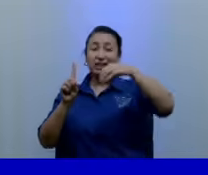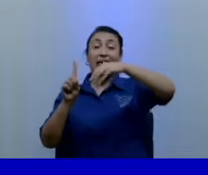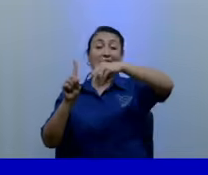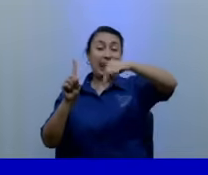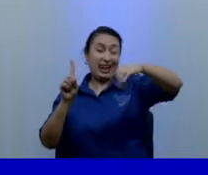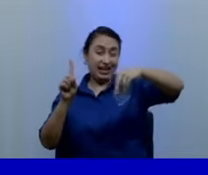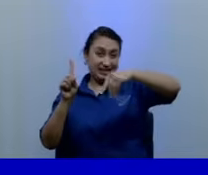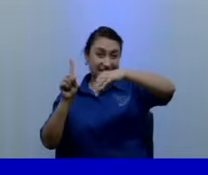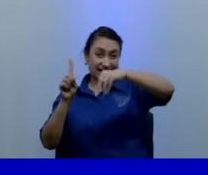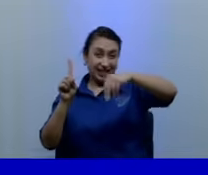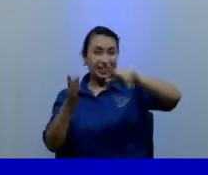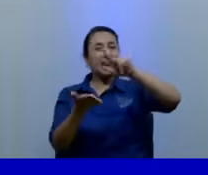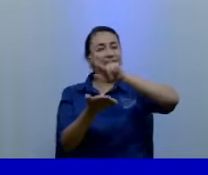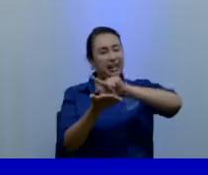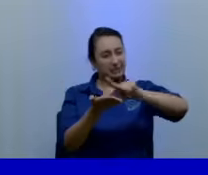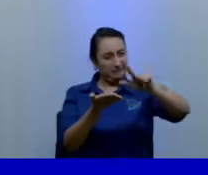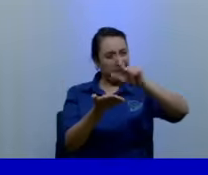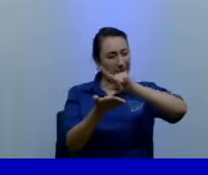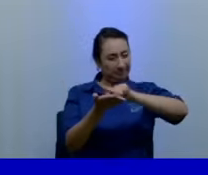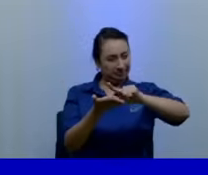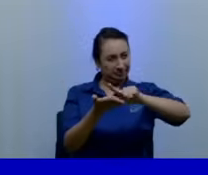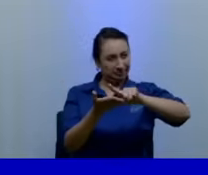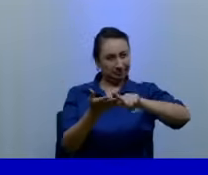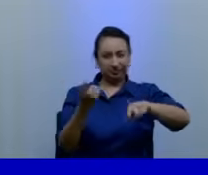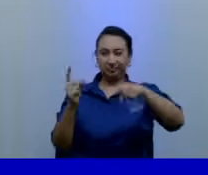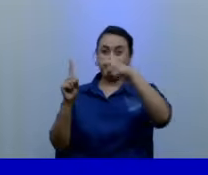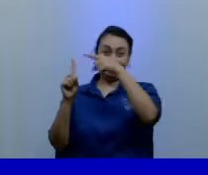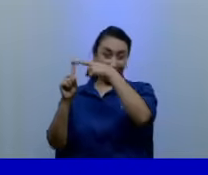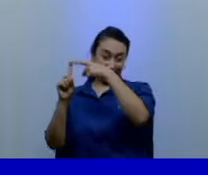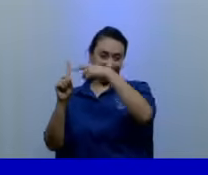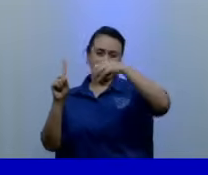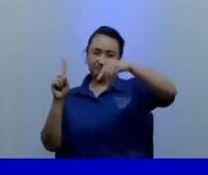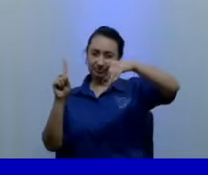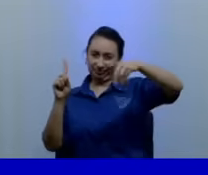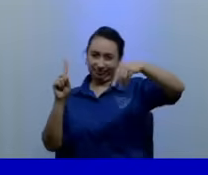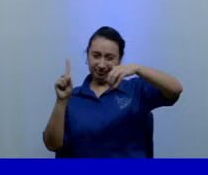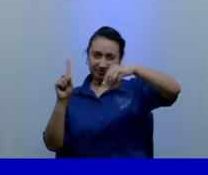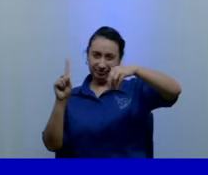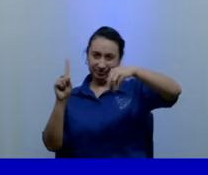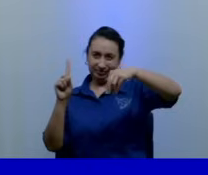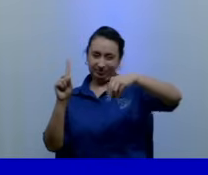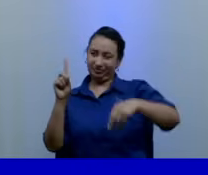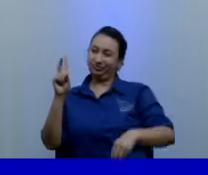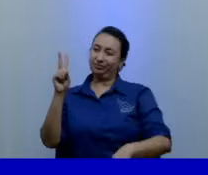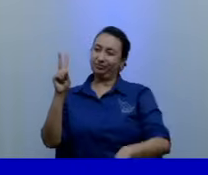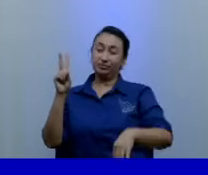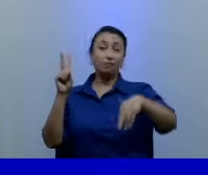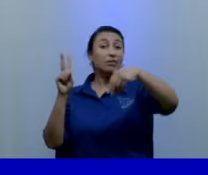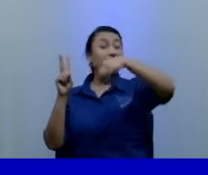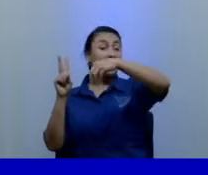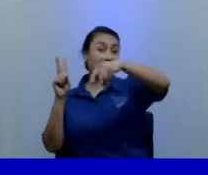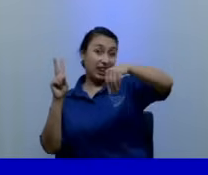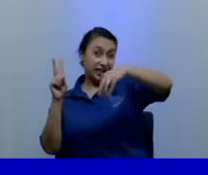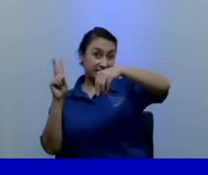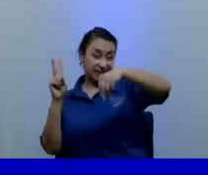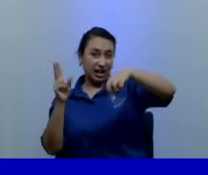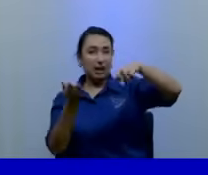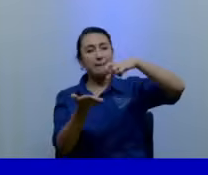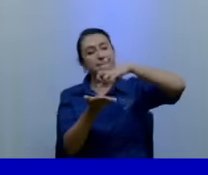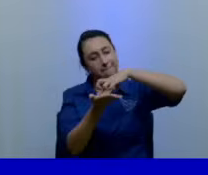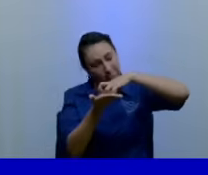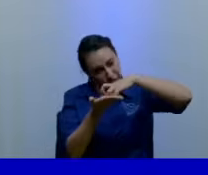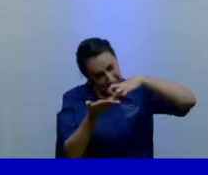diga conmigo, la sal es buena. ¿Dónde está? ¿En la Biblia o en el